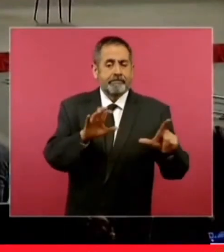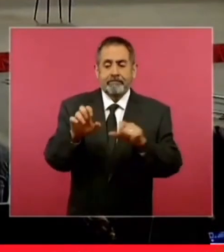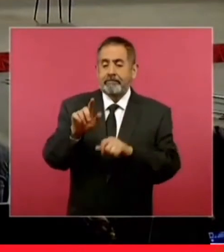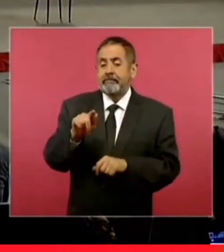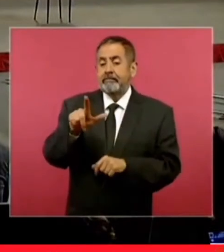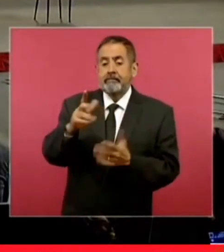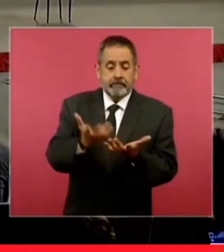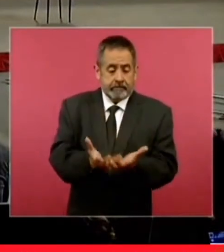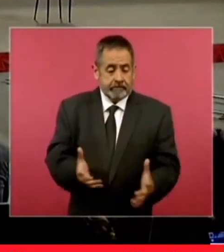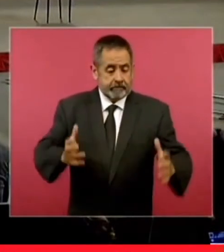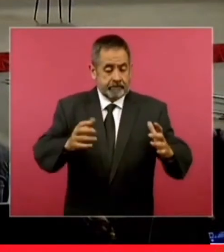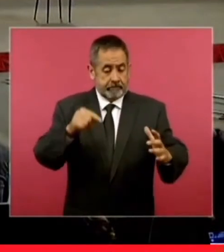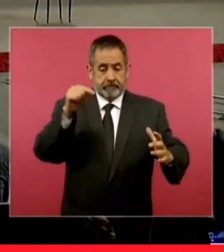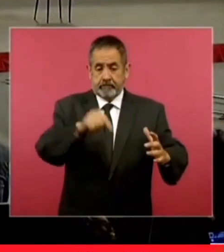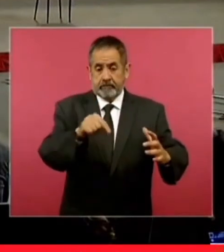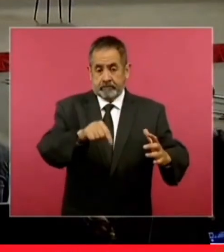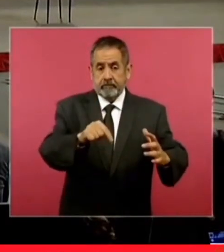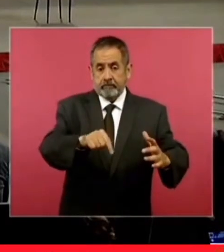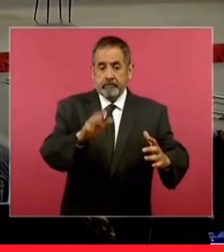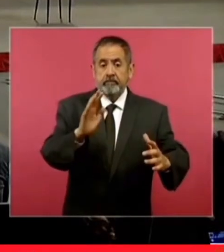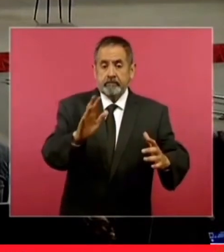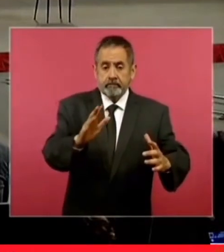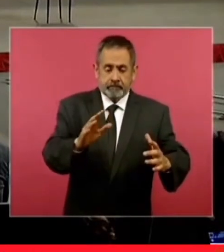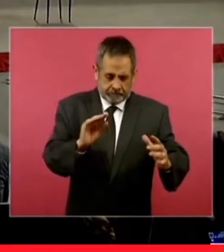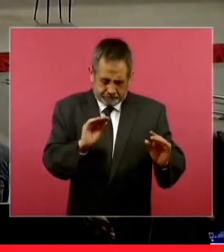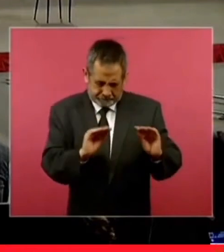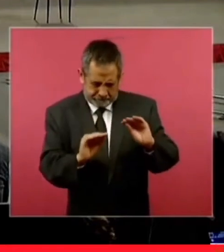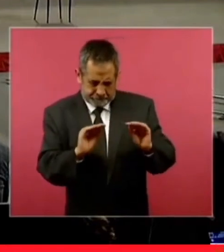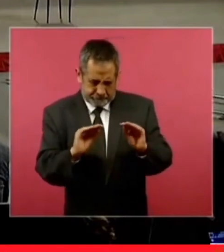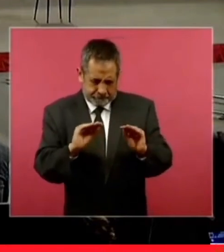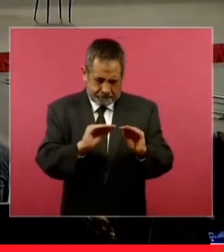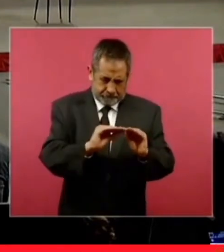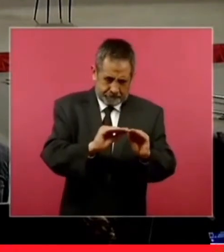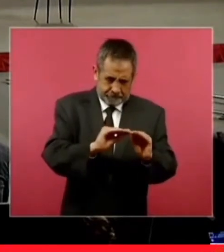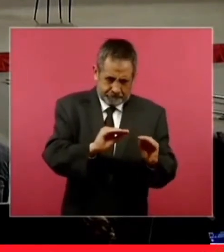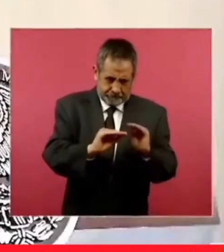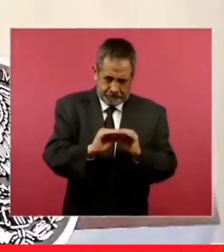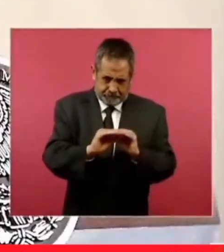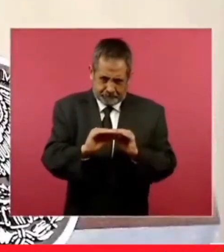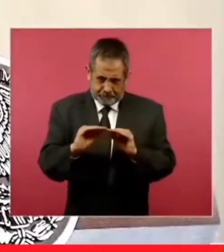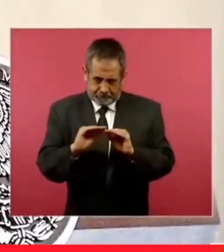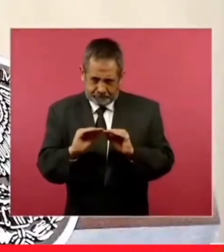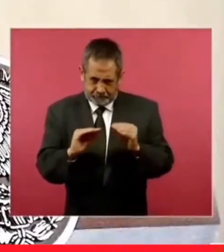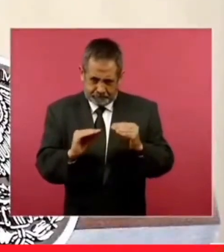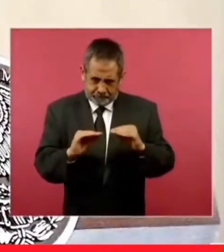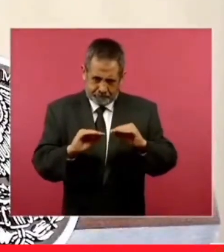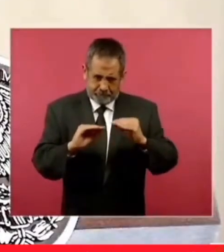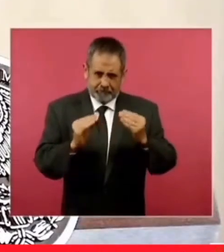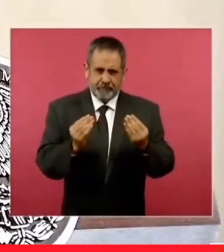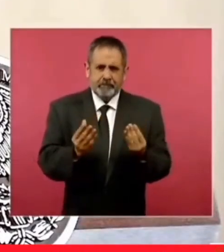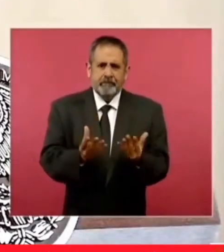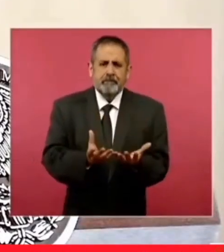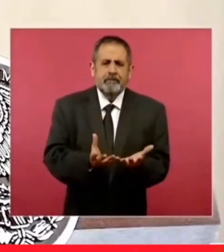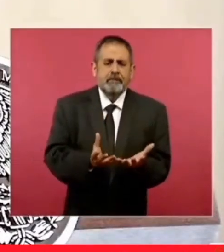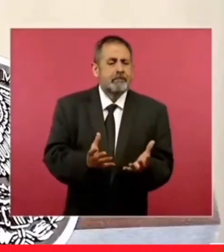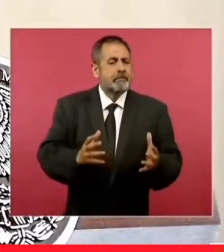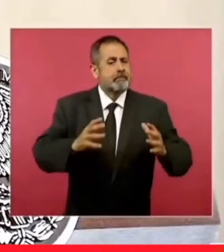767 vasijas, que algunas han sido restauradas y otras se encuentran en proceso de restauración.